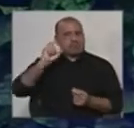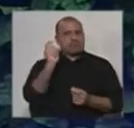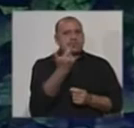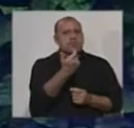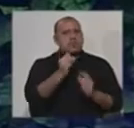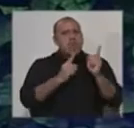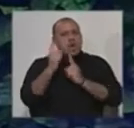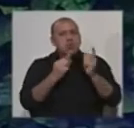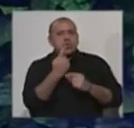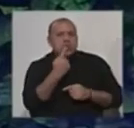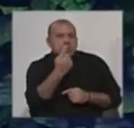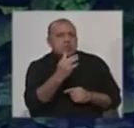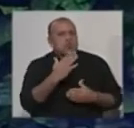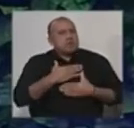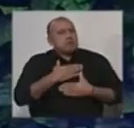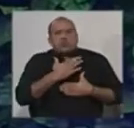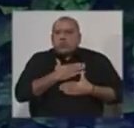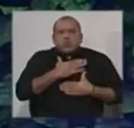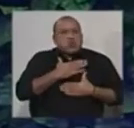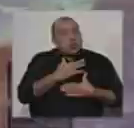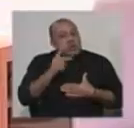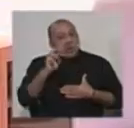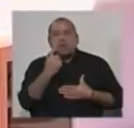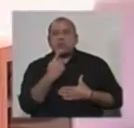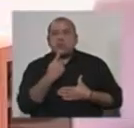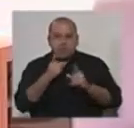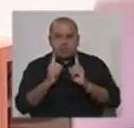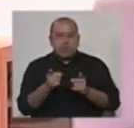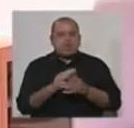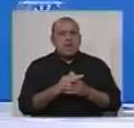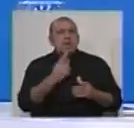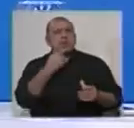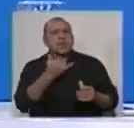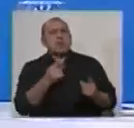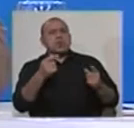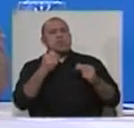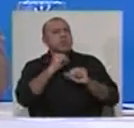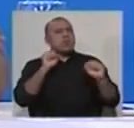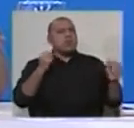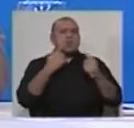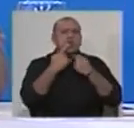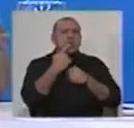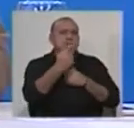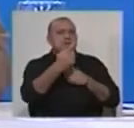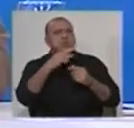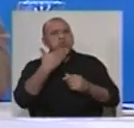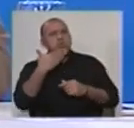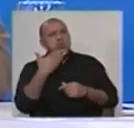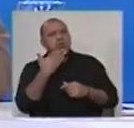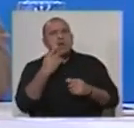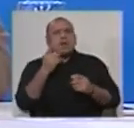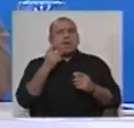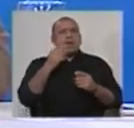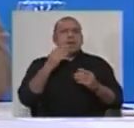historia vuelve a tener efecto político por ejemplo en este caso uno se puede preguntar con toda lógica como lo hacen muchos analistas